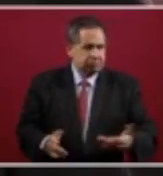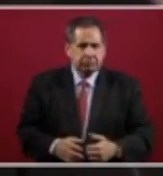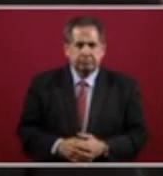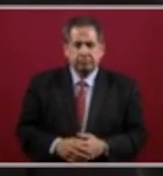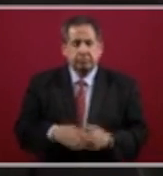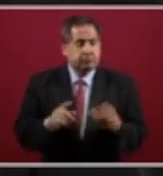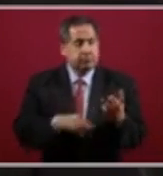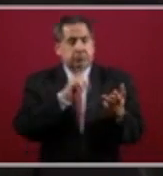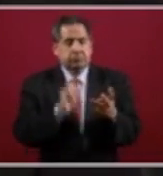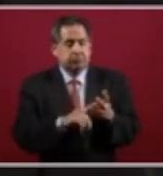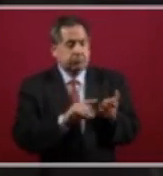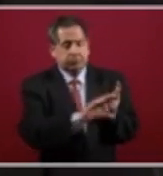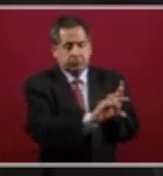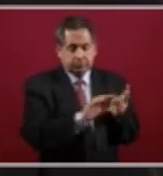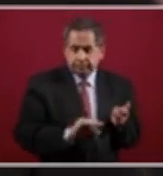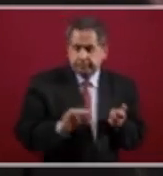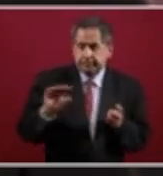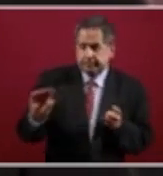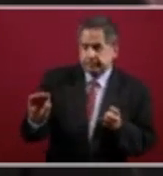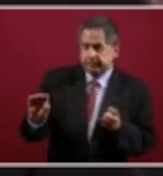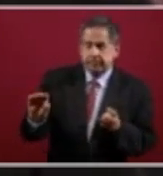y una tercera parte,